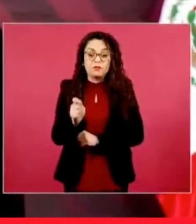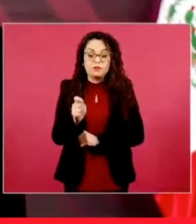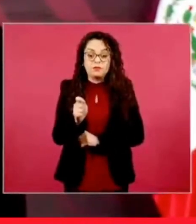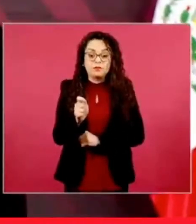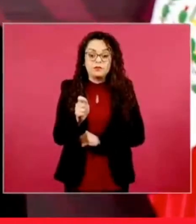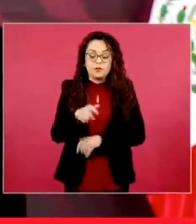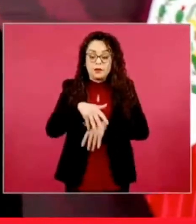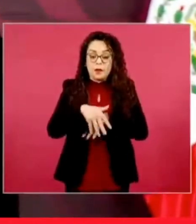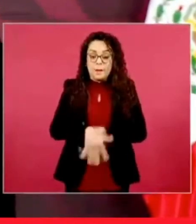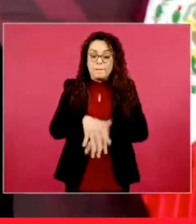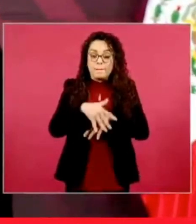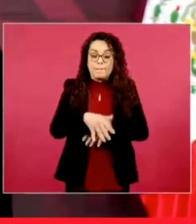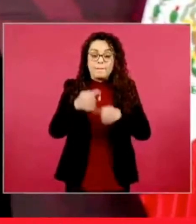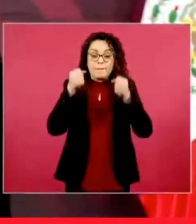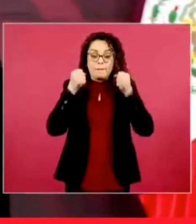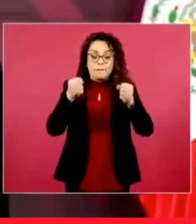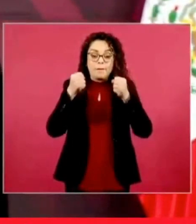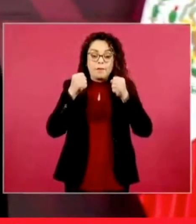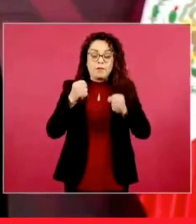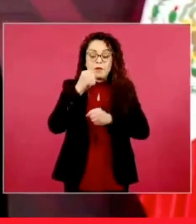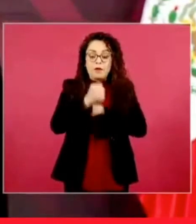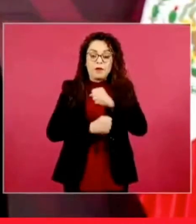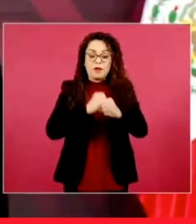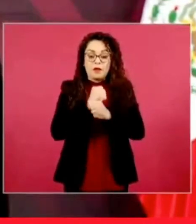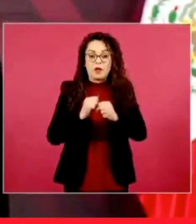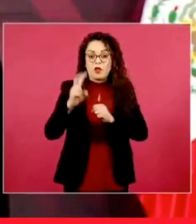manifestaciones por el fraude del 2006,